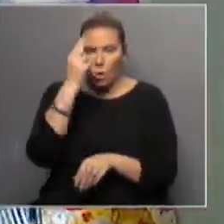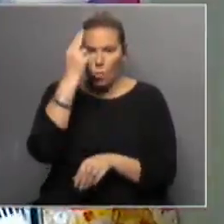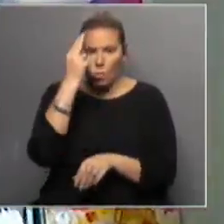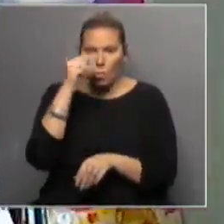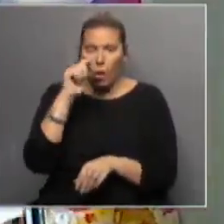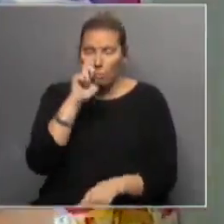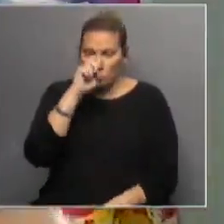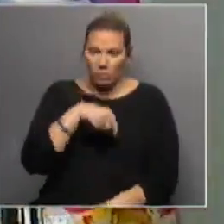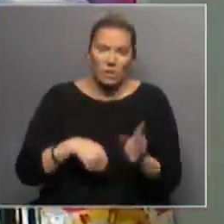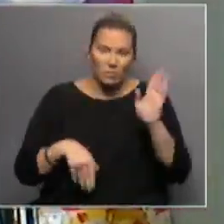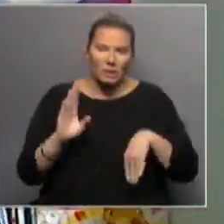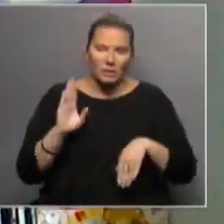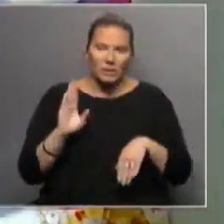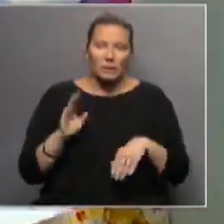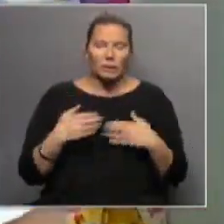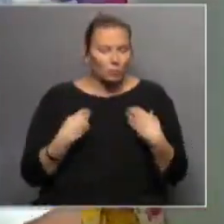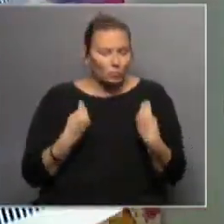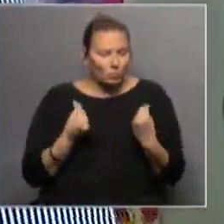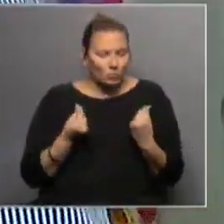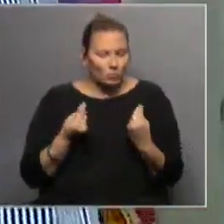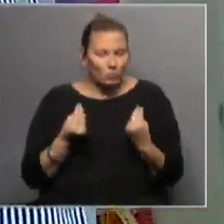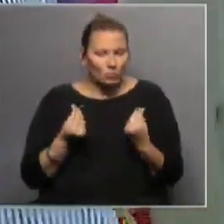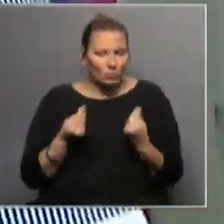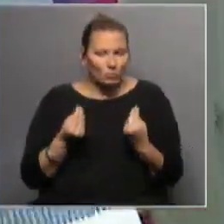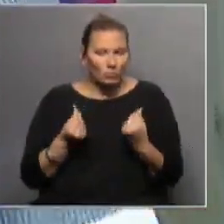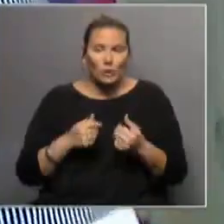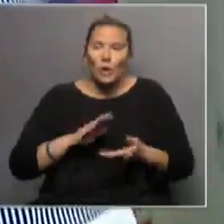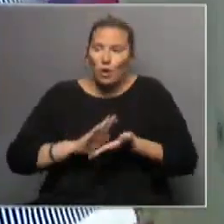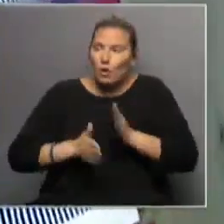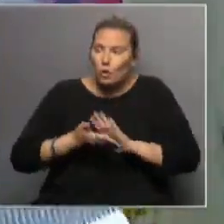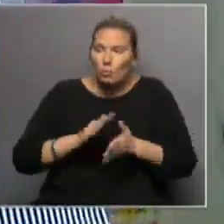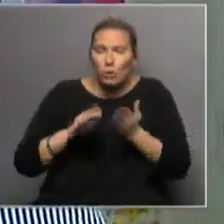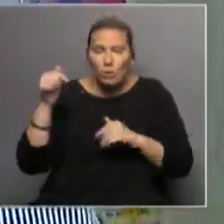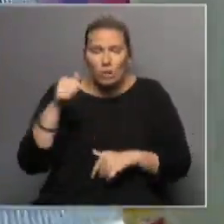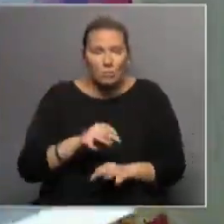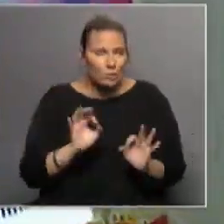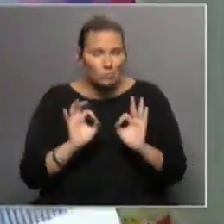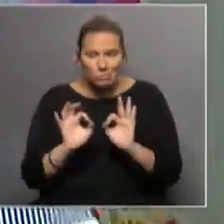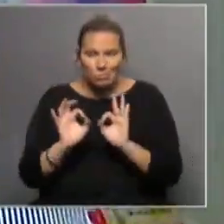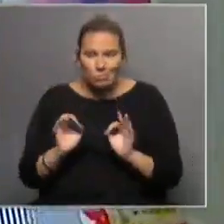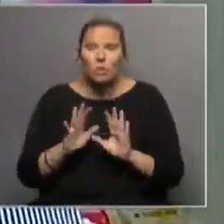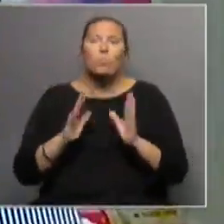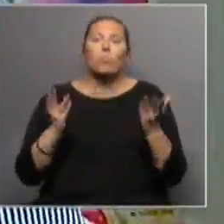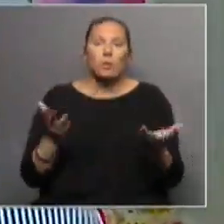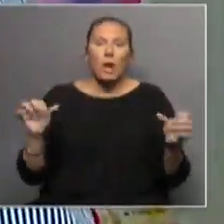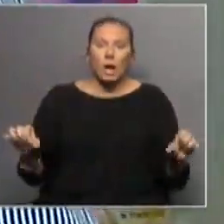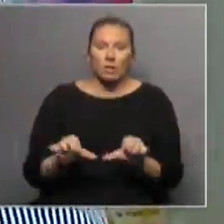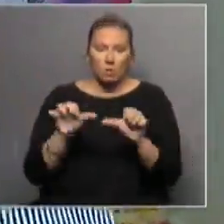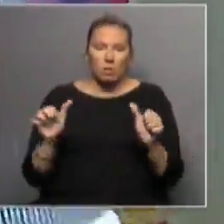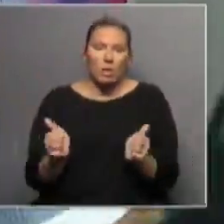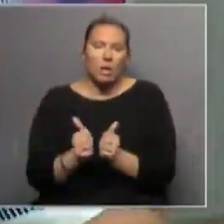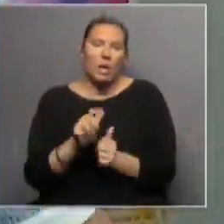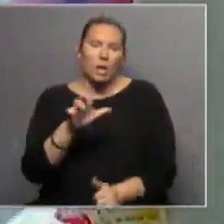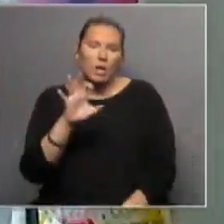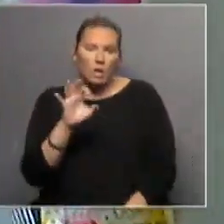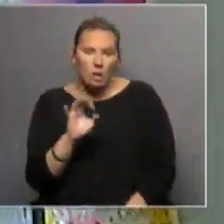la montevideana. Y bueno, nos sentimos muy, muy a gusto cada vez que venimos y por eso hacemos actividades con Leo, tanto con Pablo,